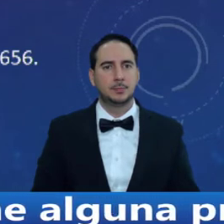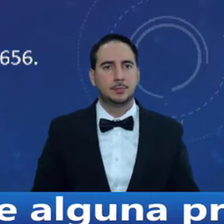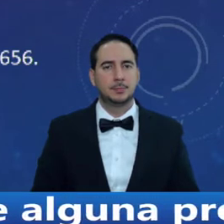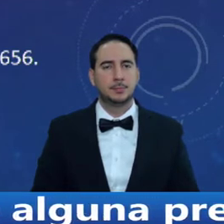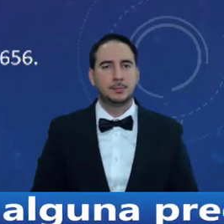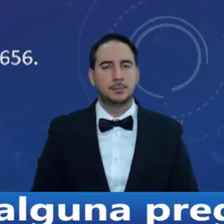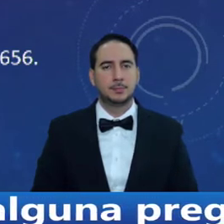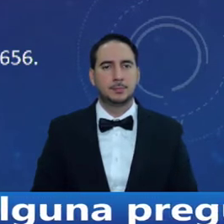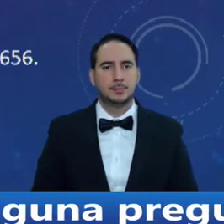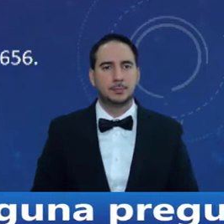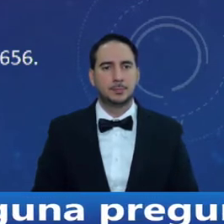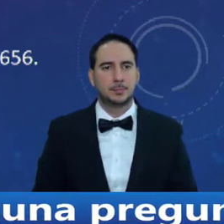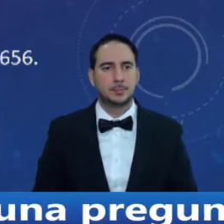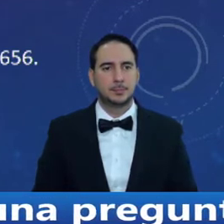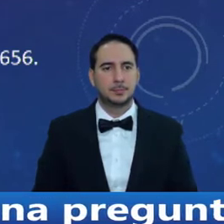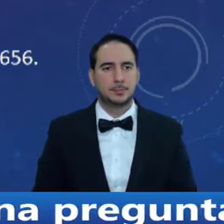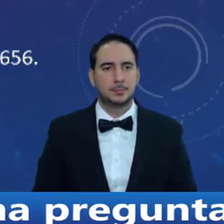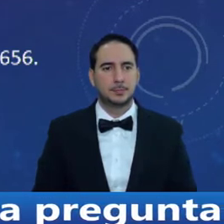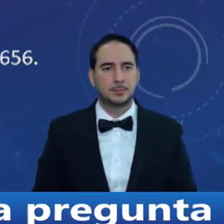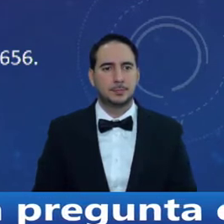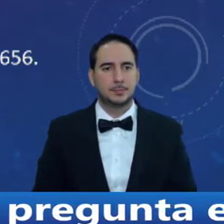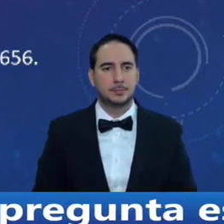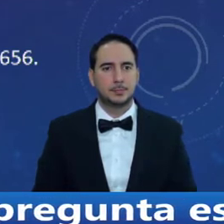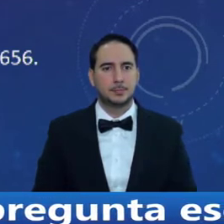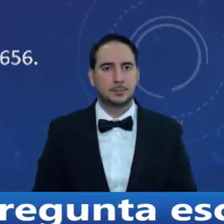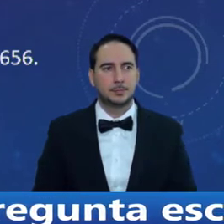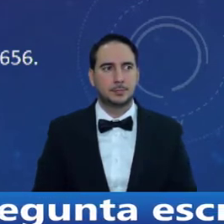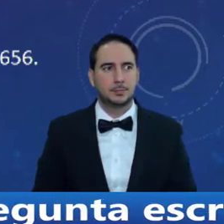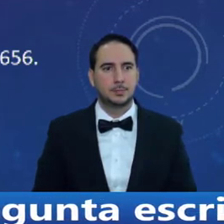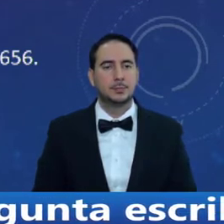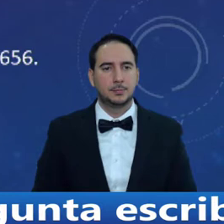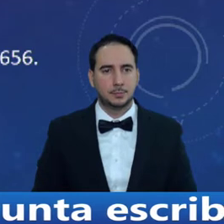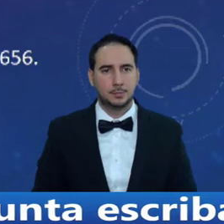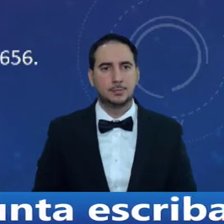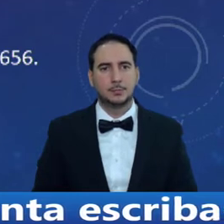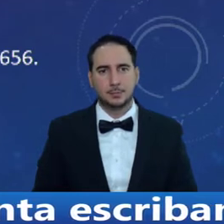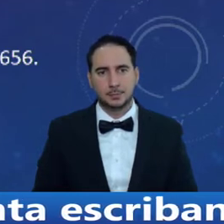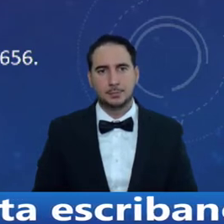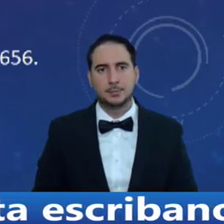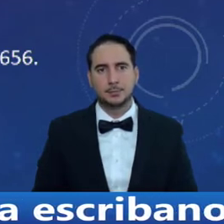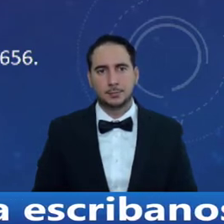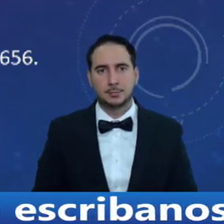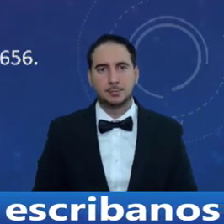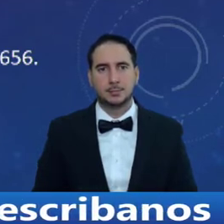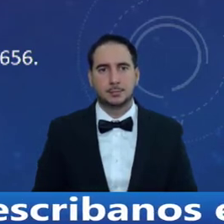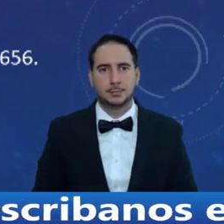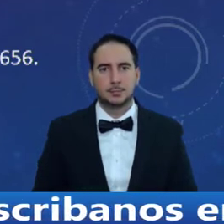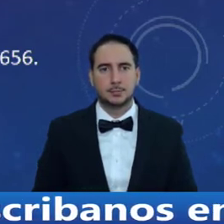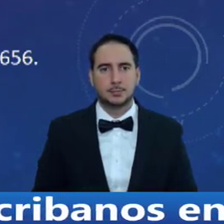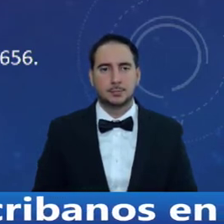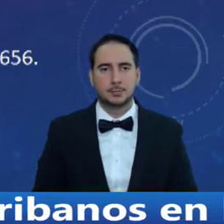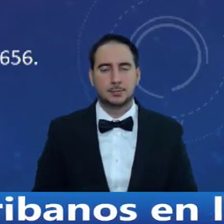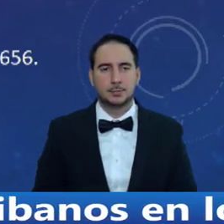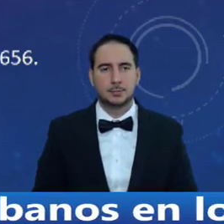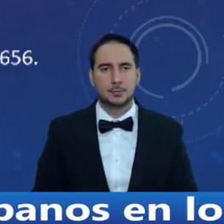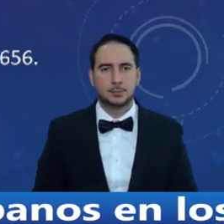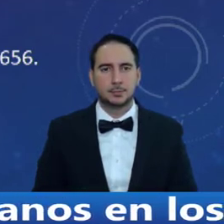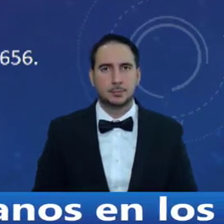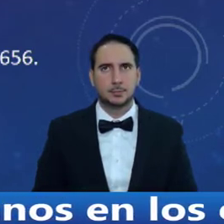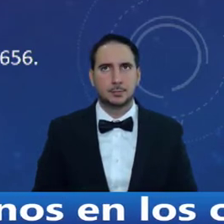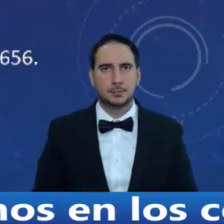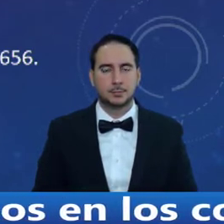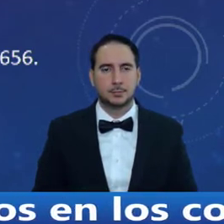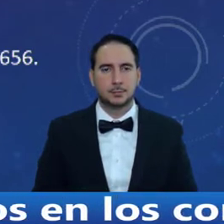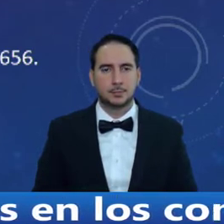Eso está bien. Depende del estado, tendrías que hacer otra vez solamente el del estado de Nevada. Otra cosa muy importante